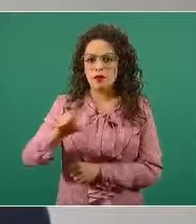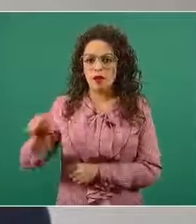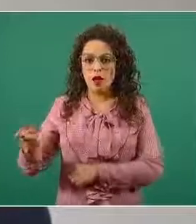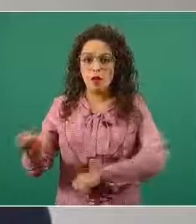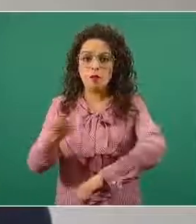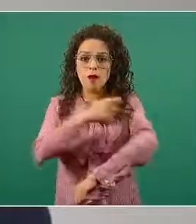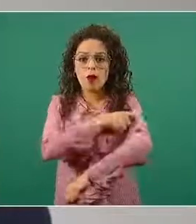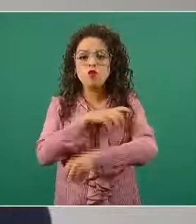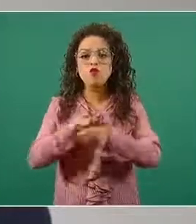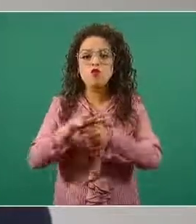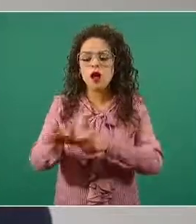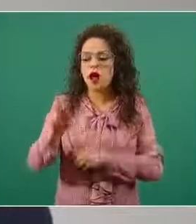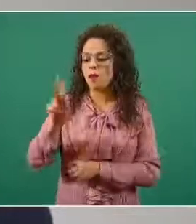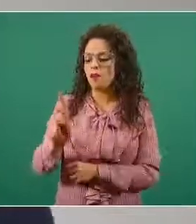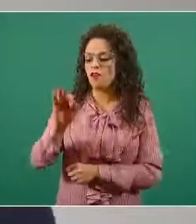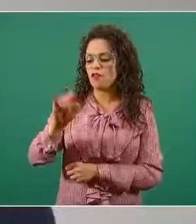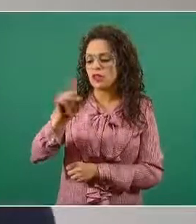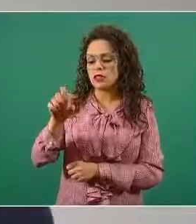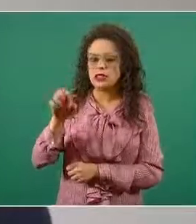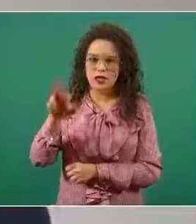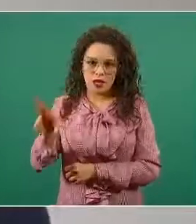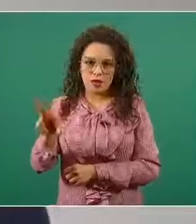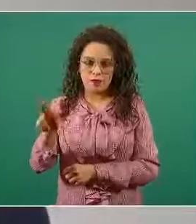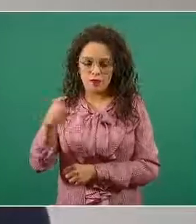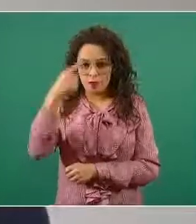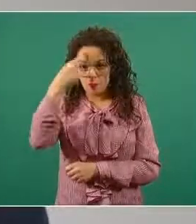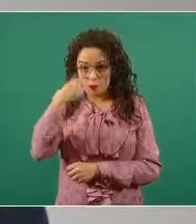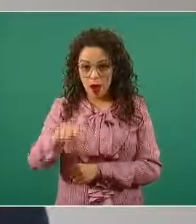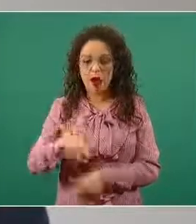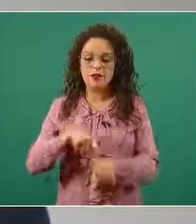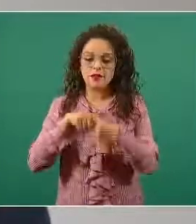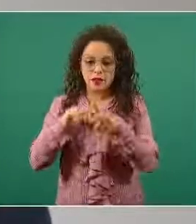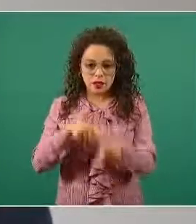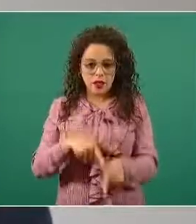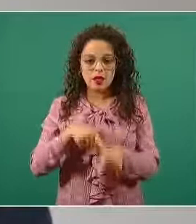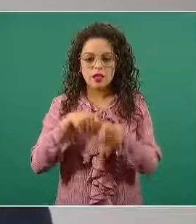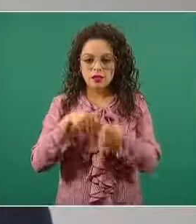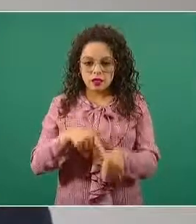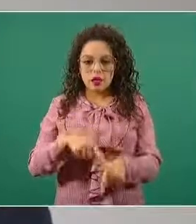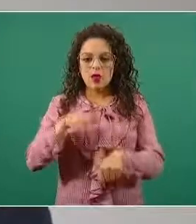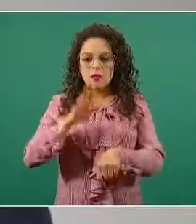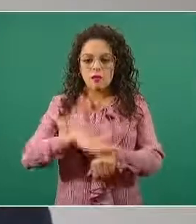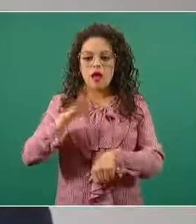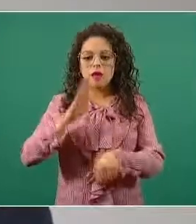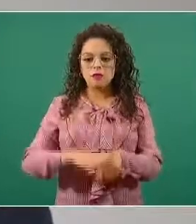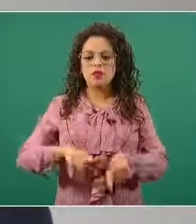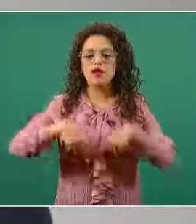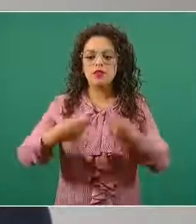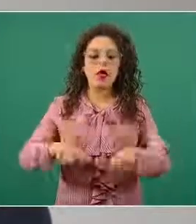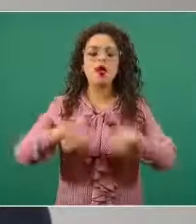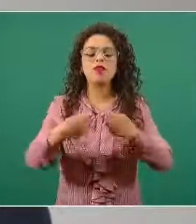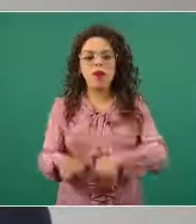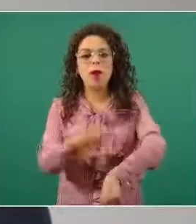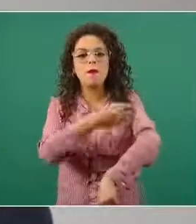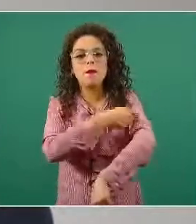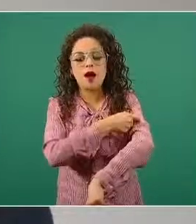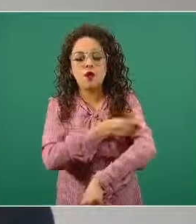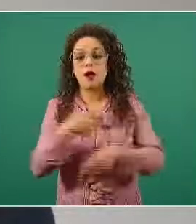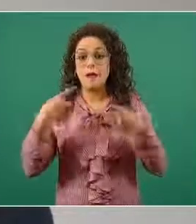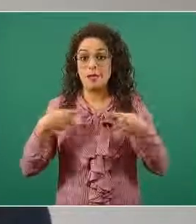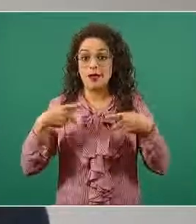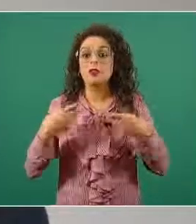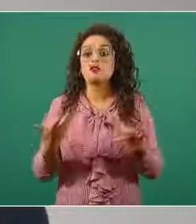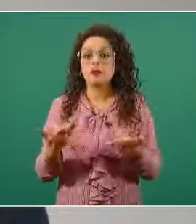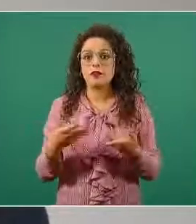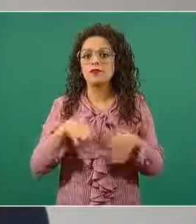de Pfizer-BioNTech, para poder seguir cubriendo a la población de trabajadores de la salud, y